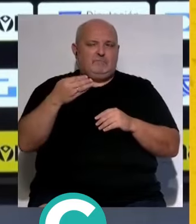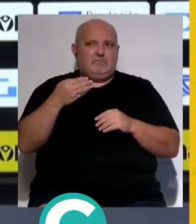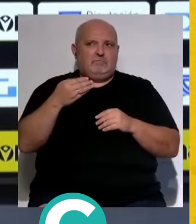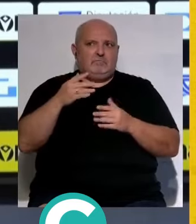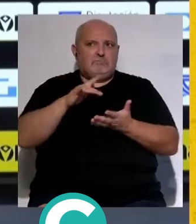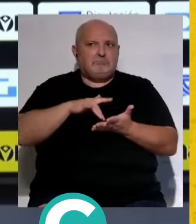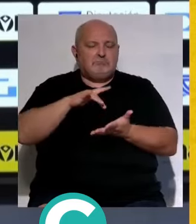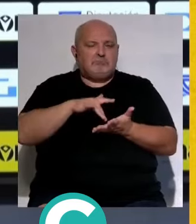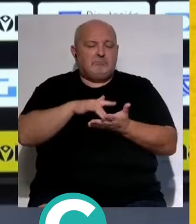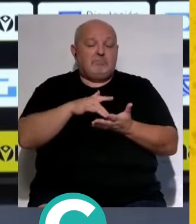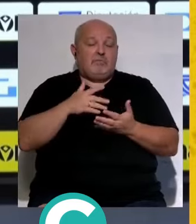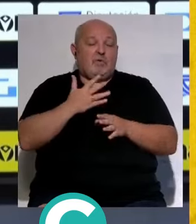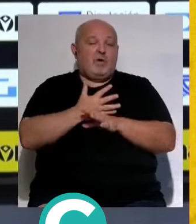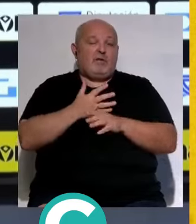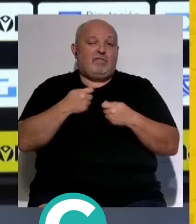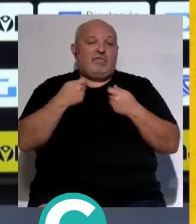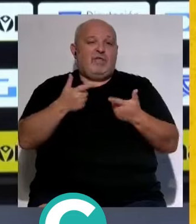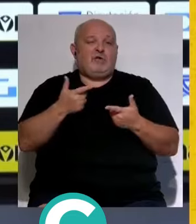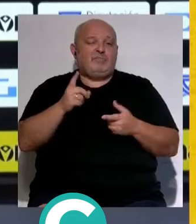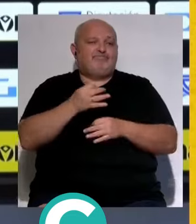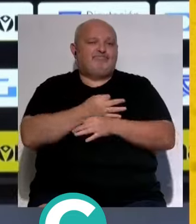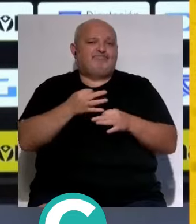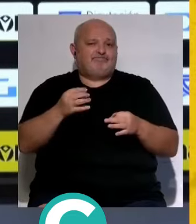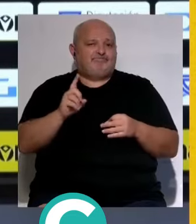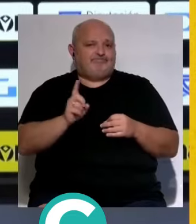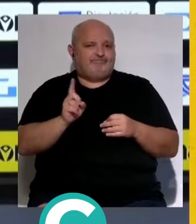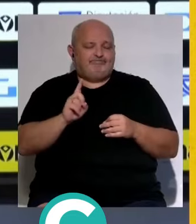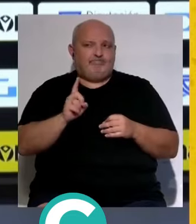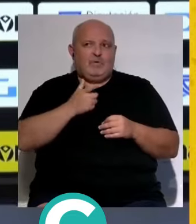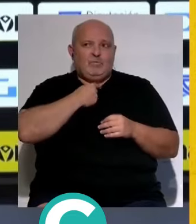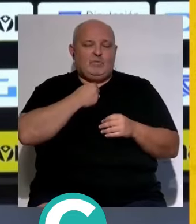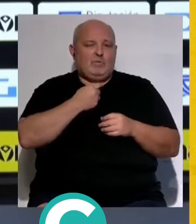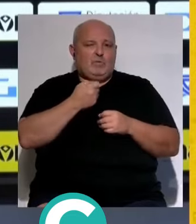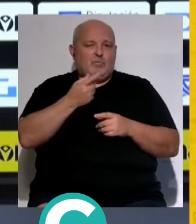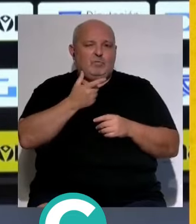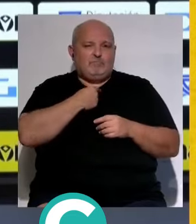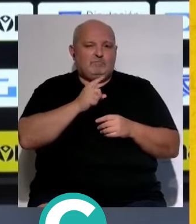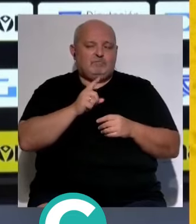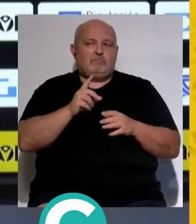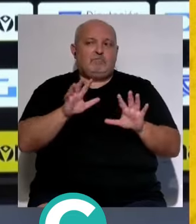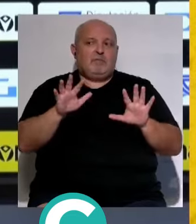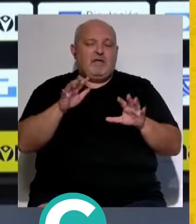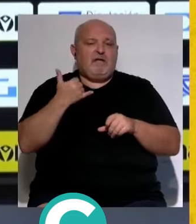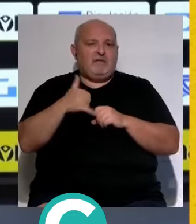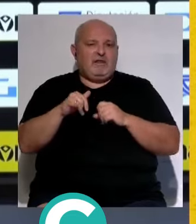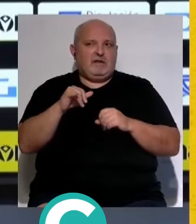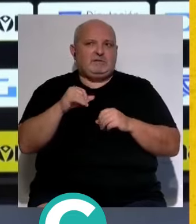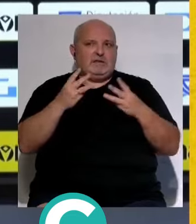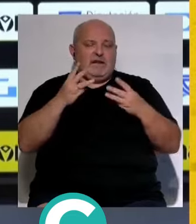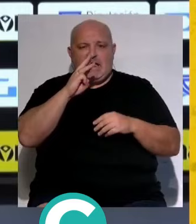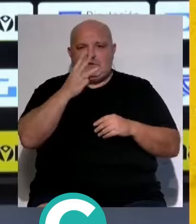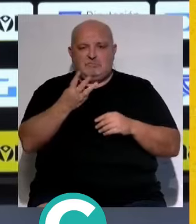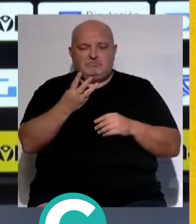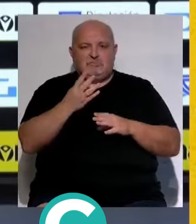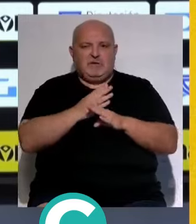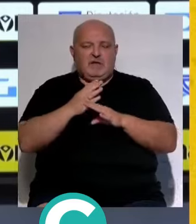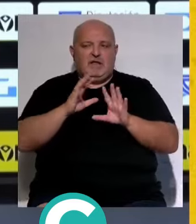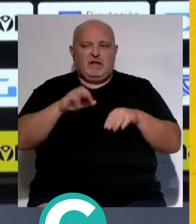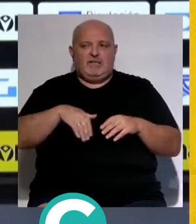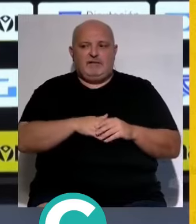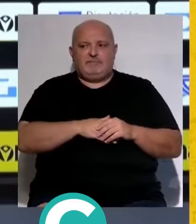logros. Es cierto que quizá el juego que desplegaba no era el más adecuado, no era el más gustoso de la afición, pero al final ha logrado 3 permanencias con el